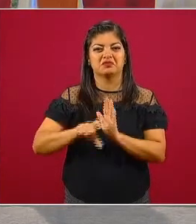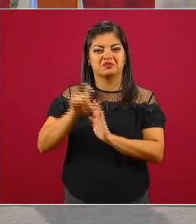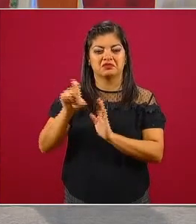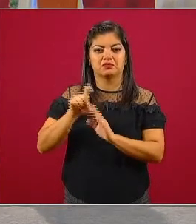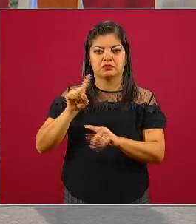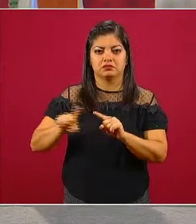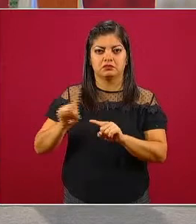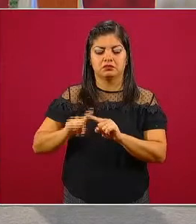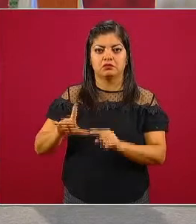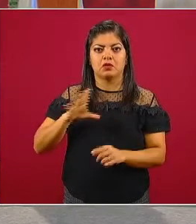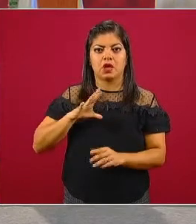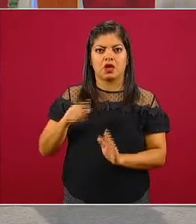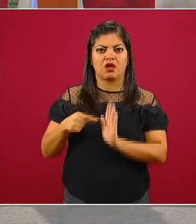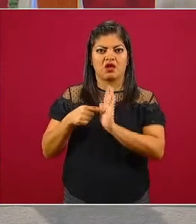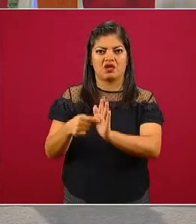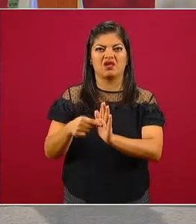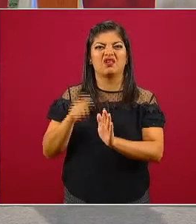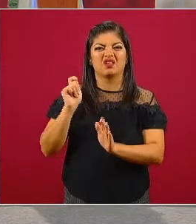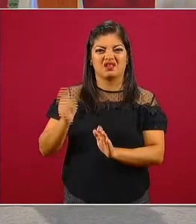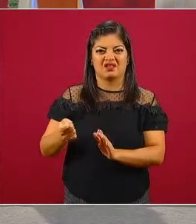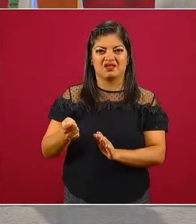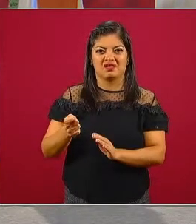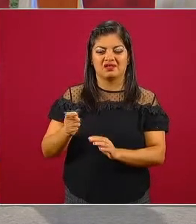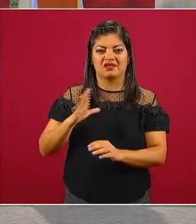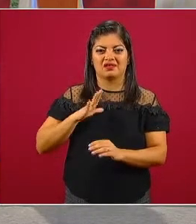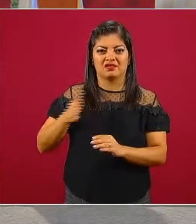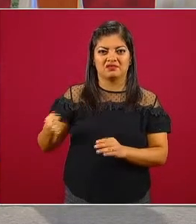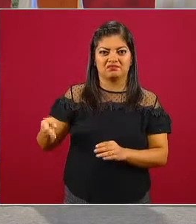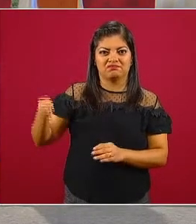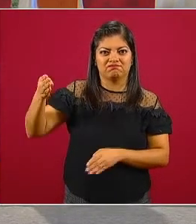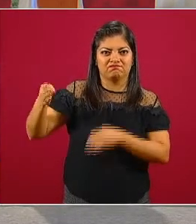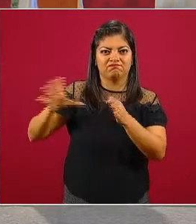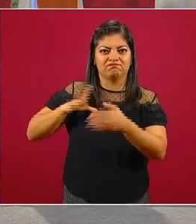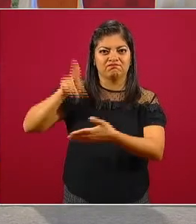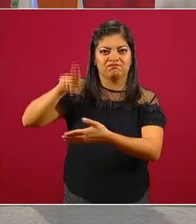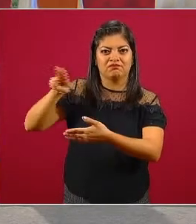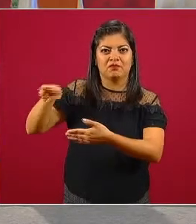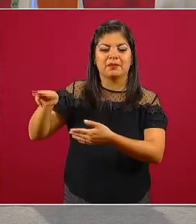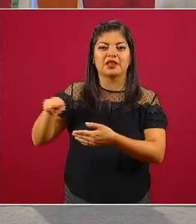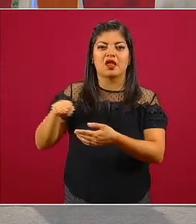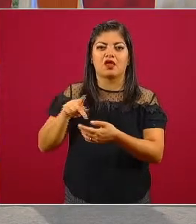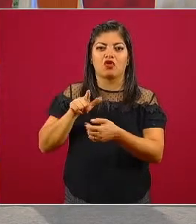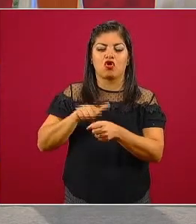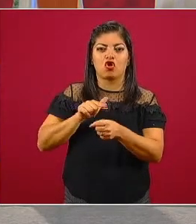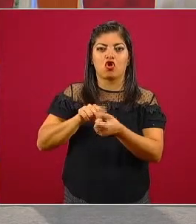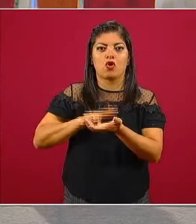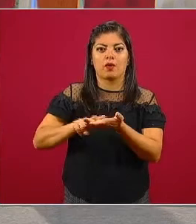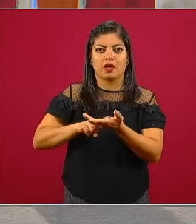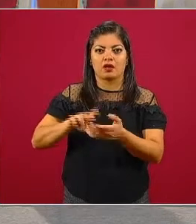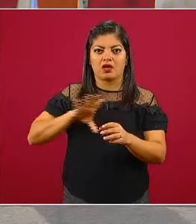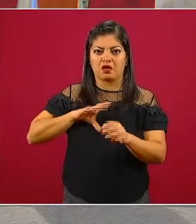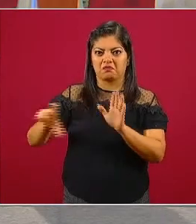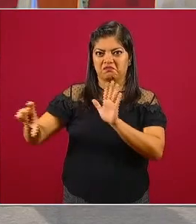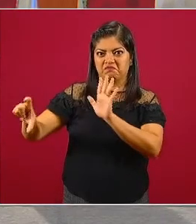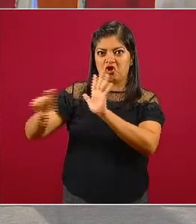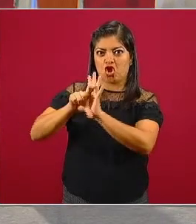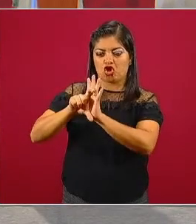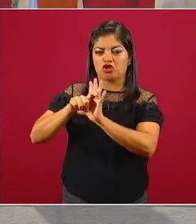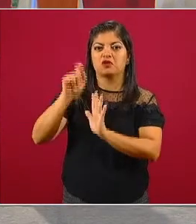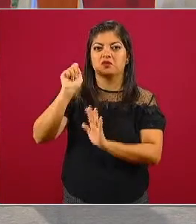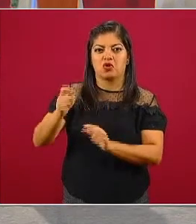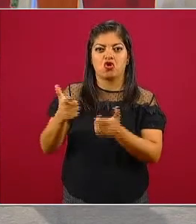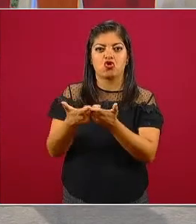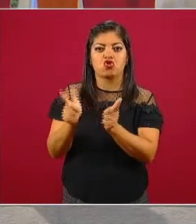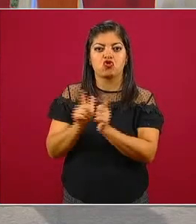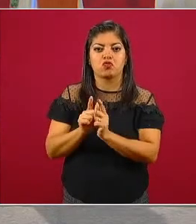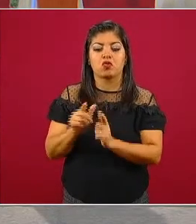exhiben vehículos con blindaje artesanal, pintados color verde y con logotipos de un supuesto grupo de